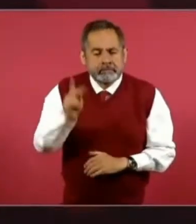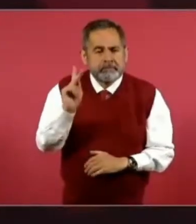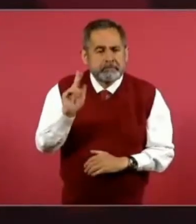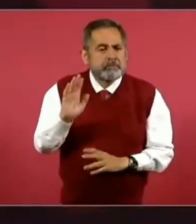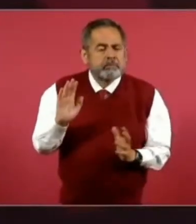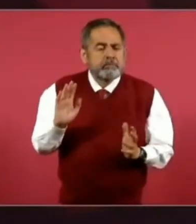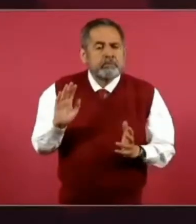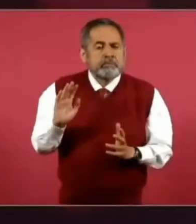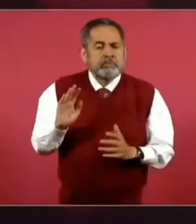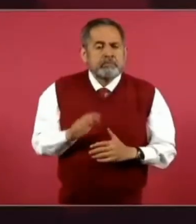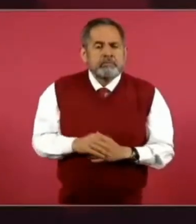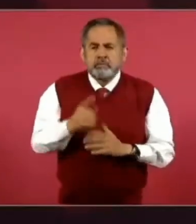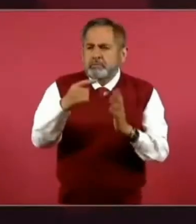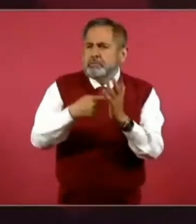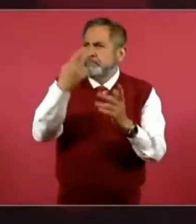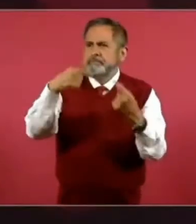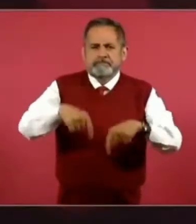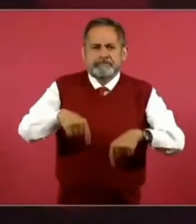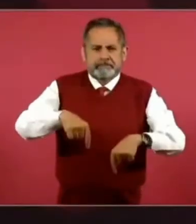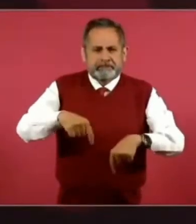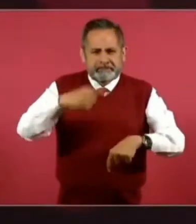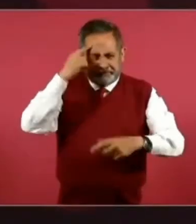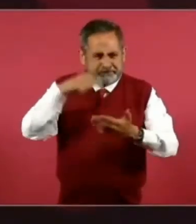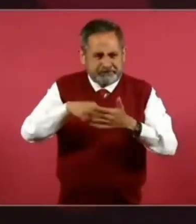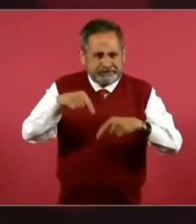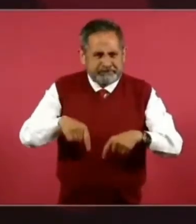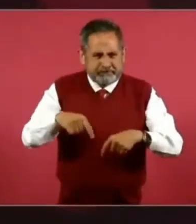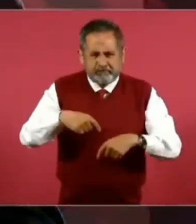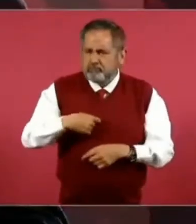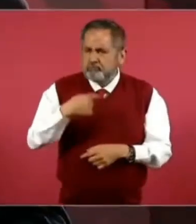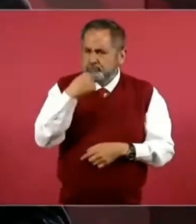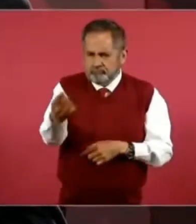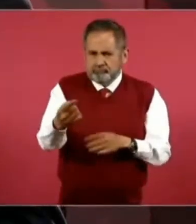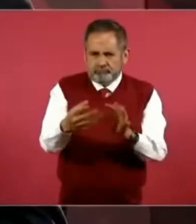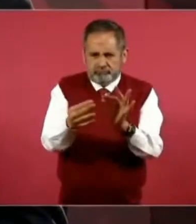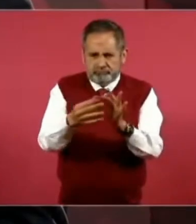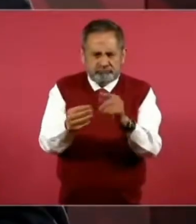pero una vez aquí yo les